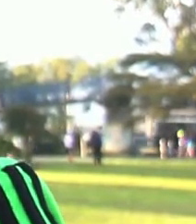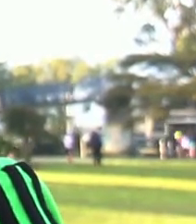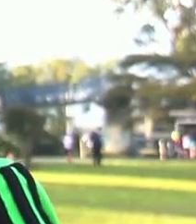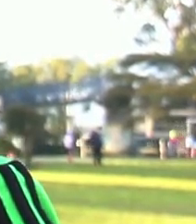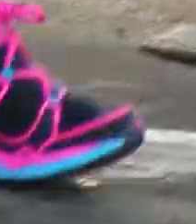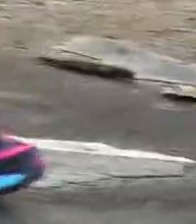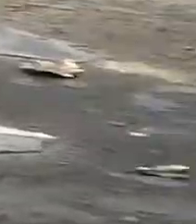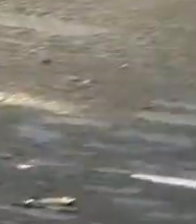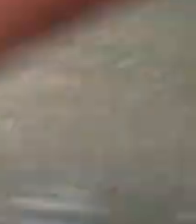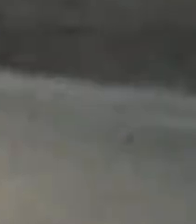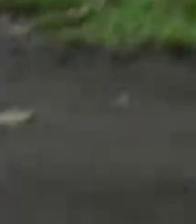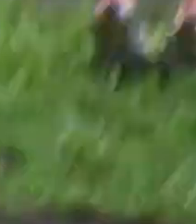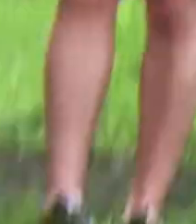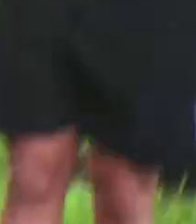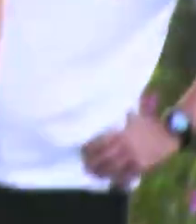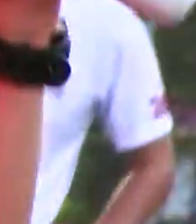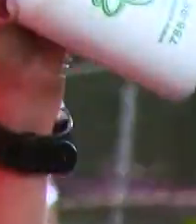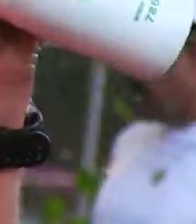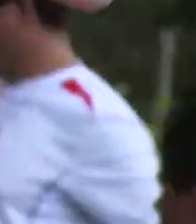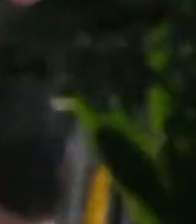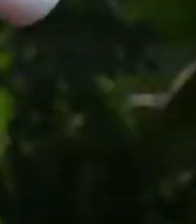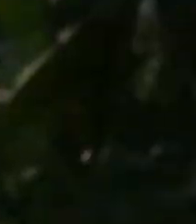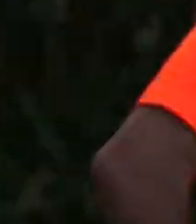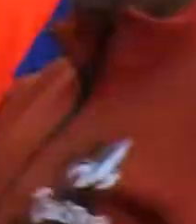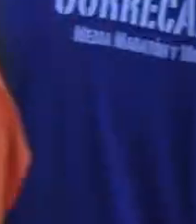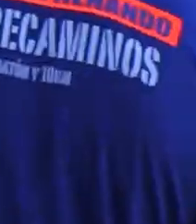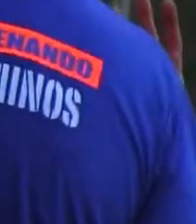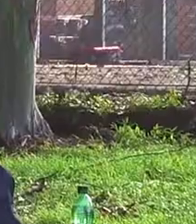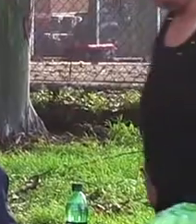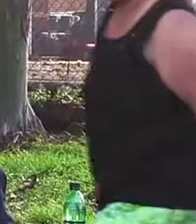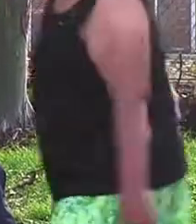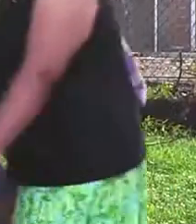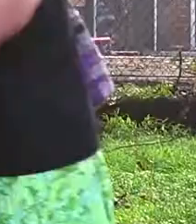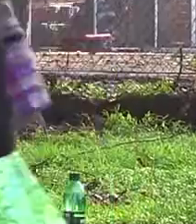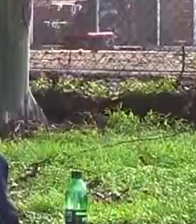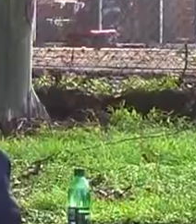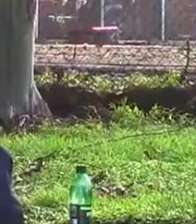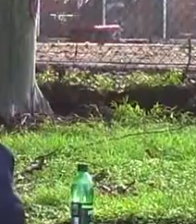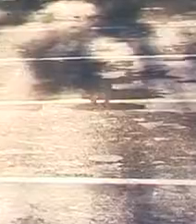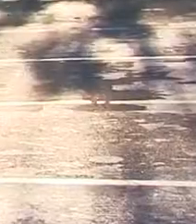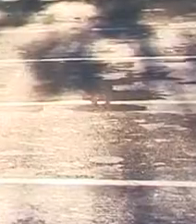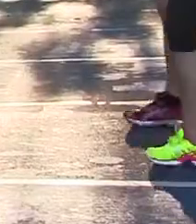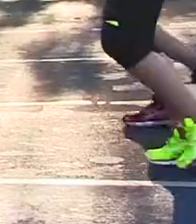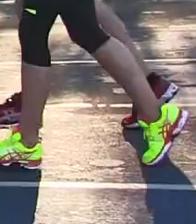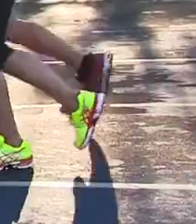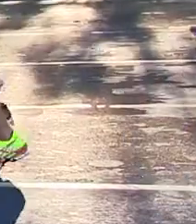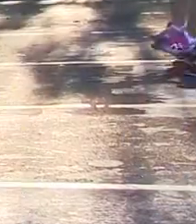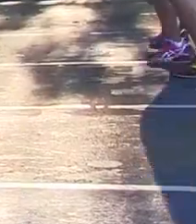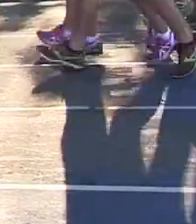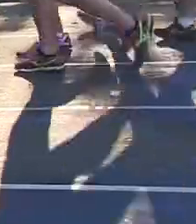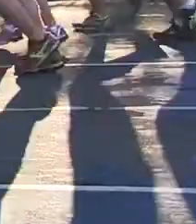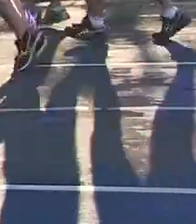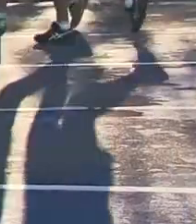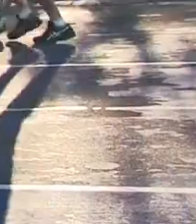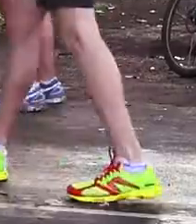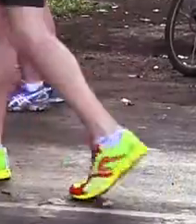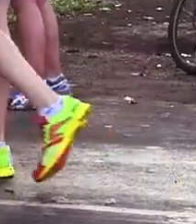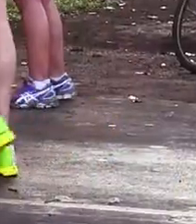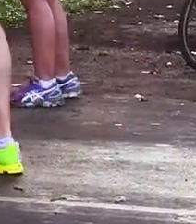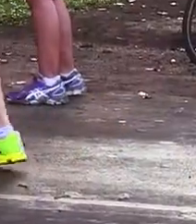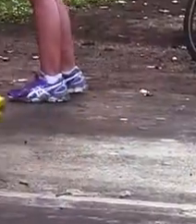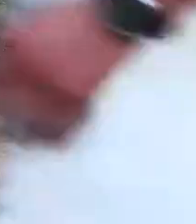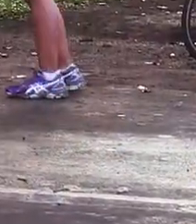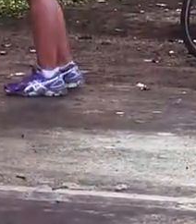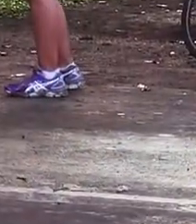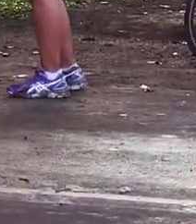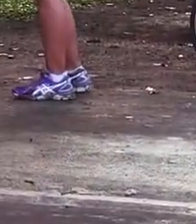igual, siempre ha sido como una maquinita que sigue, y más bien va acelerando. Y todo el mundo dice, bueno, ahí van a